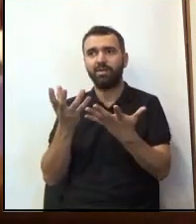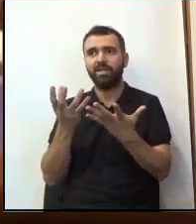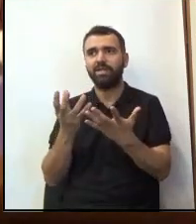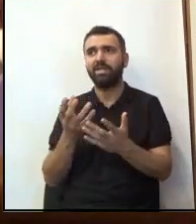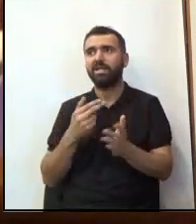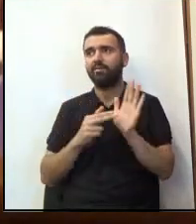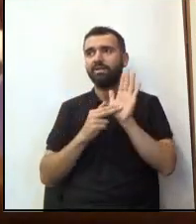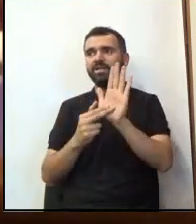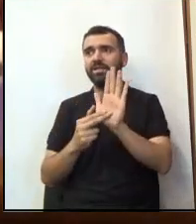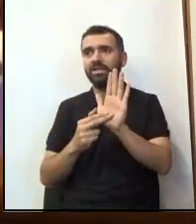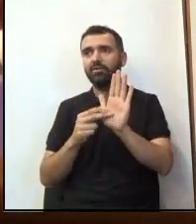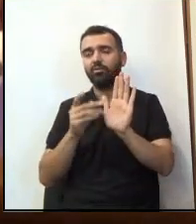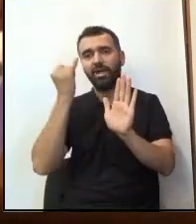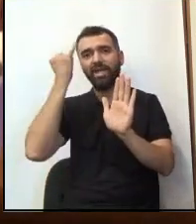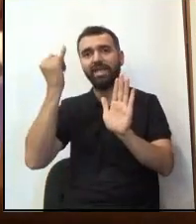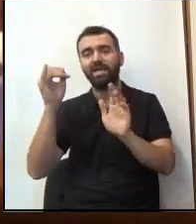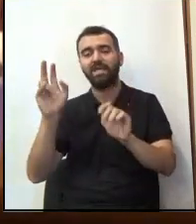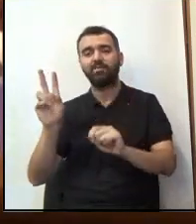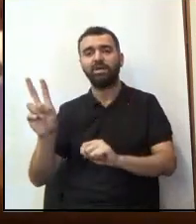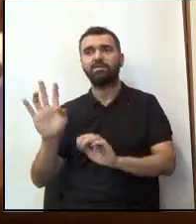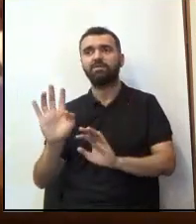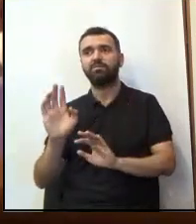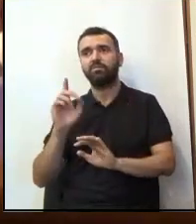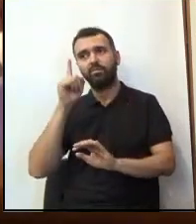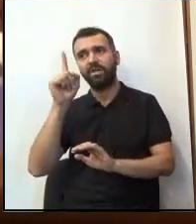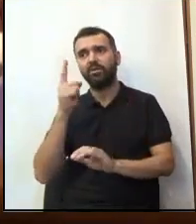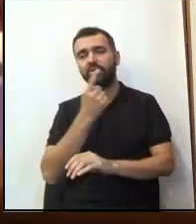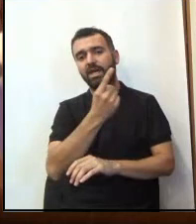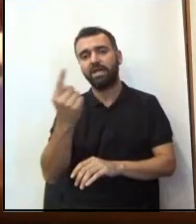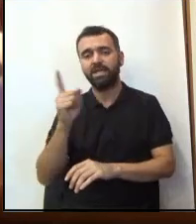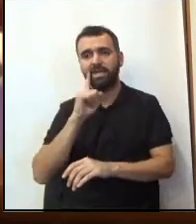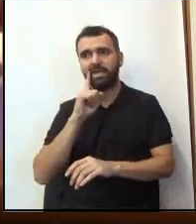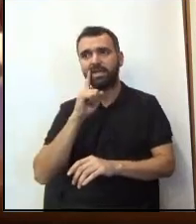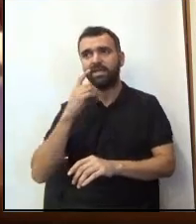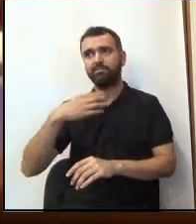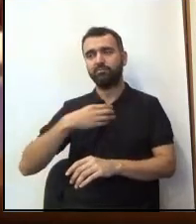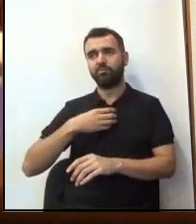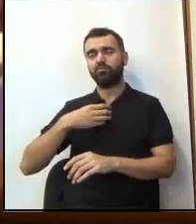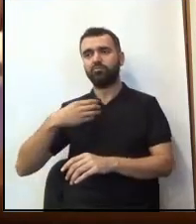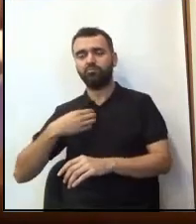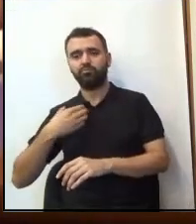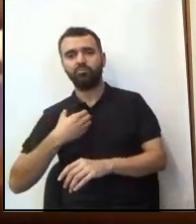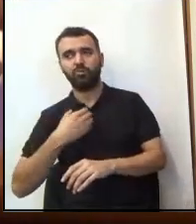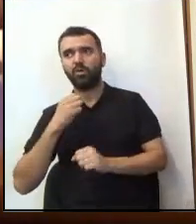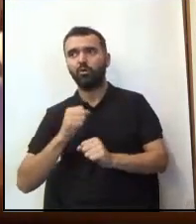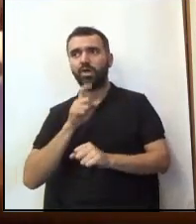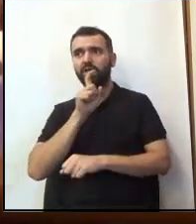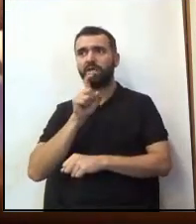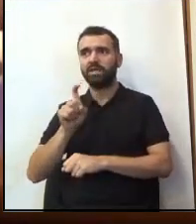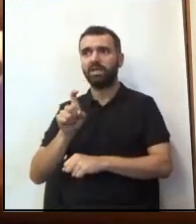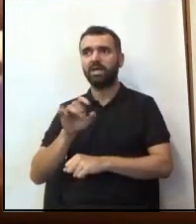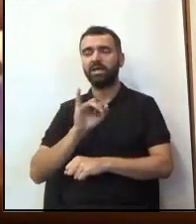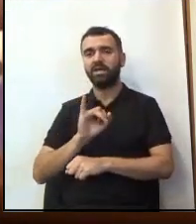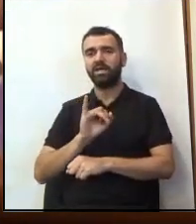presenté como una moción de paz. No, cada quien tiene su postura, podrá criticar y estamos